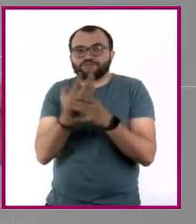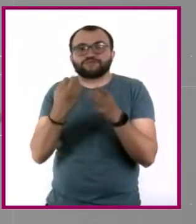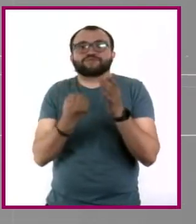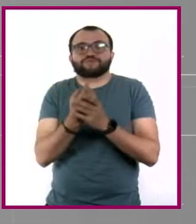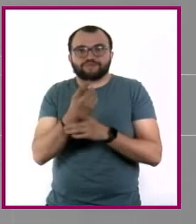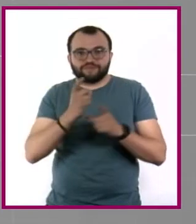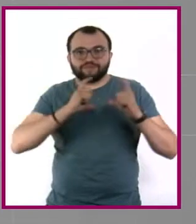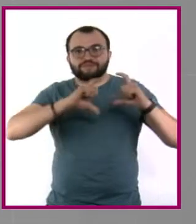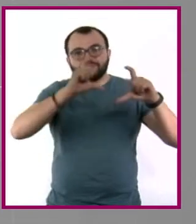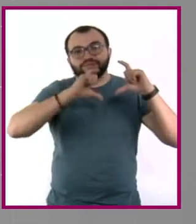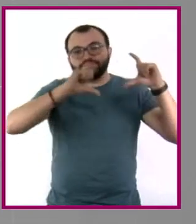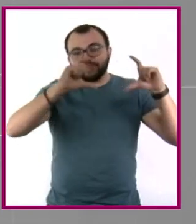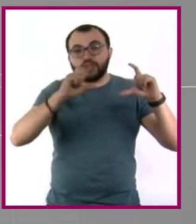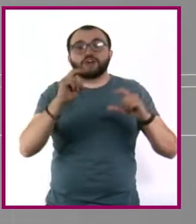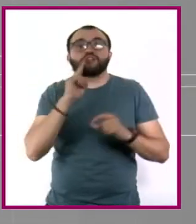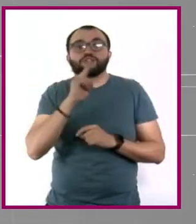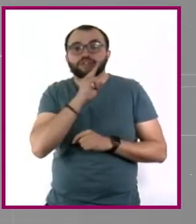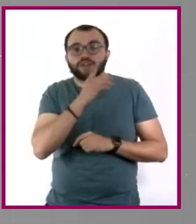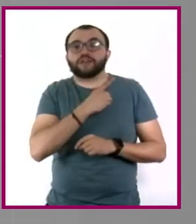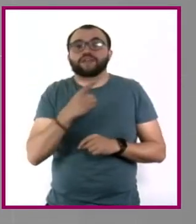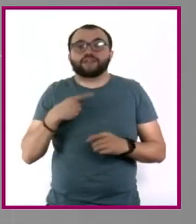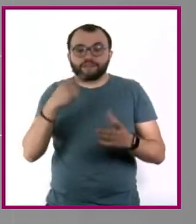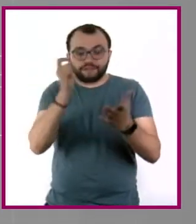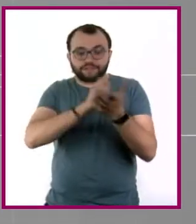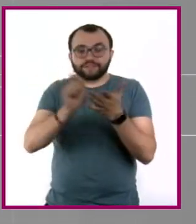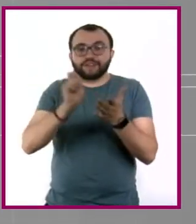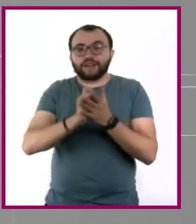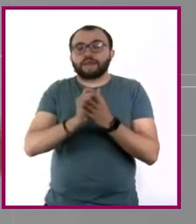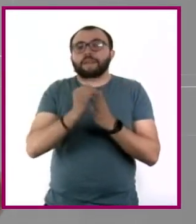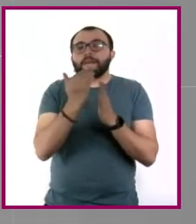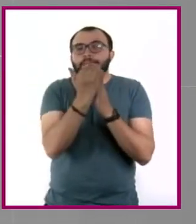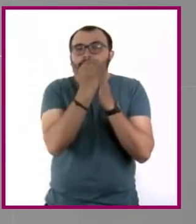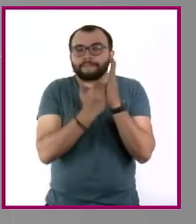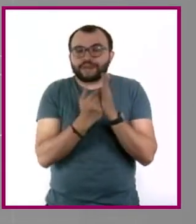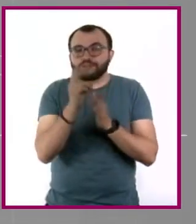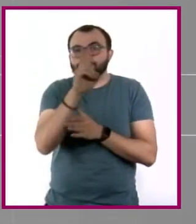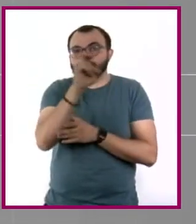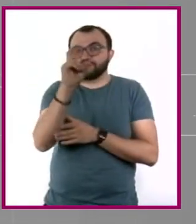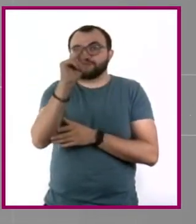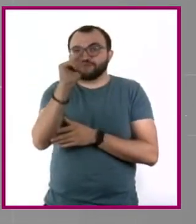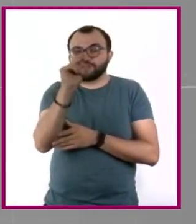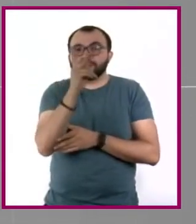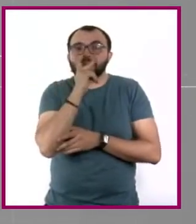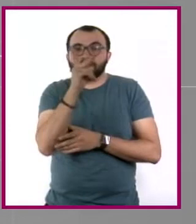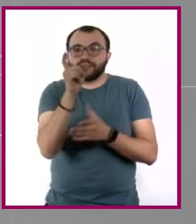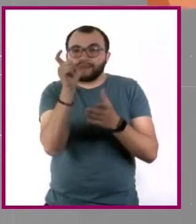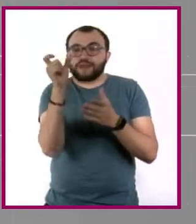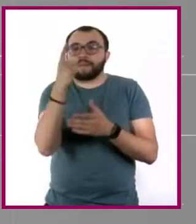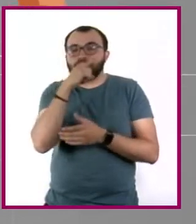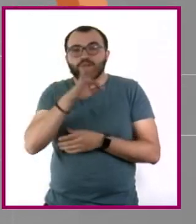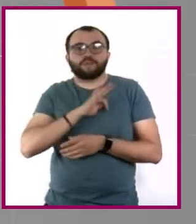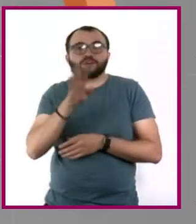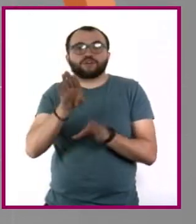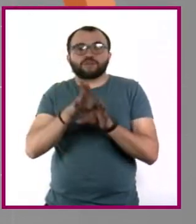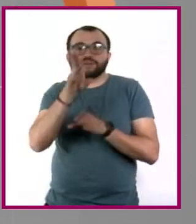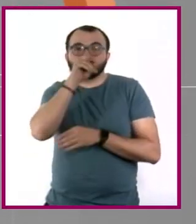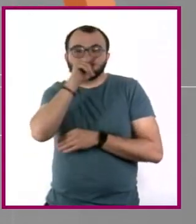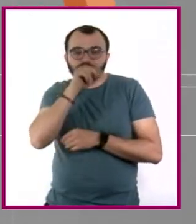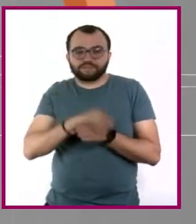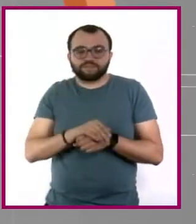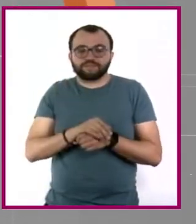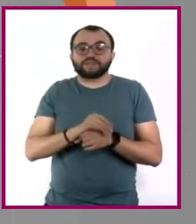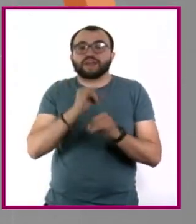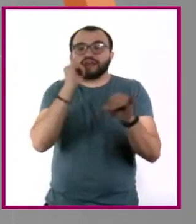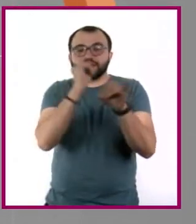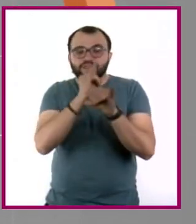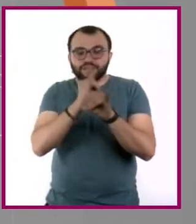Sí, las noticias deben de estar redactadas en menos de 280 caracteres para publicarse en Twitter. En las redes sociales es muy común